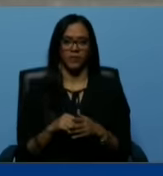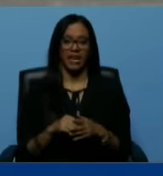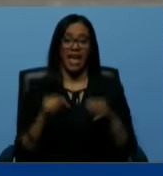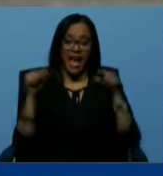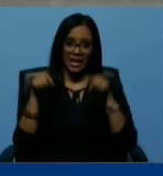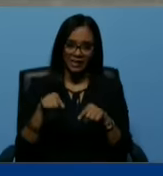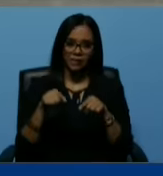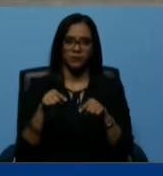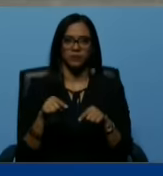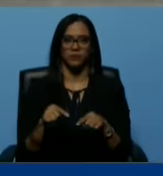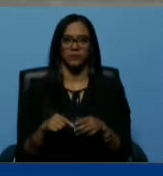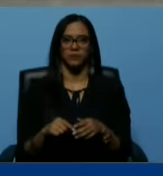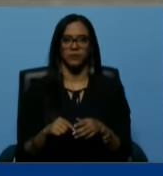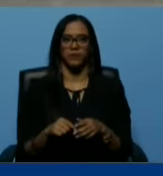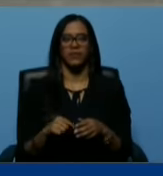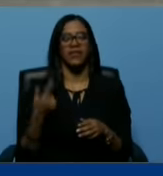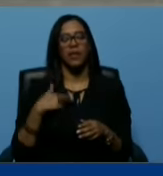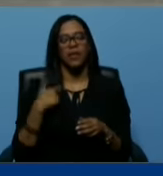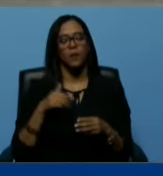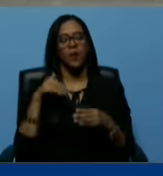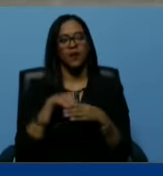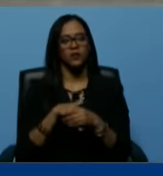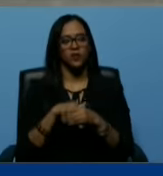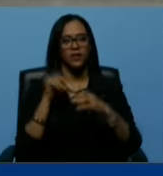tenemos elecciones directas,